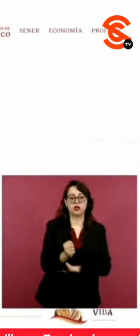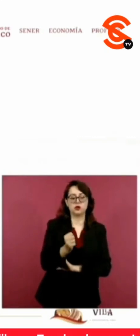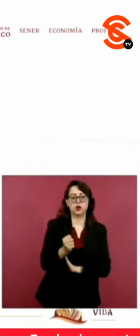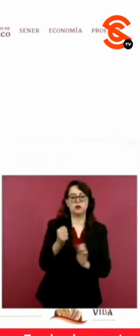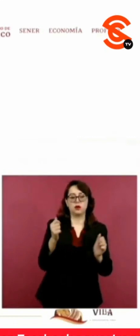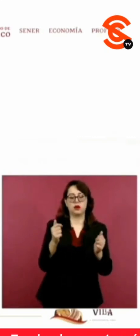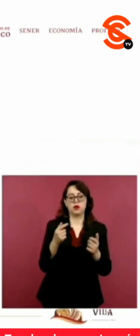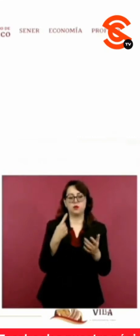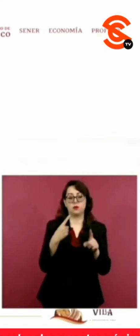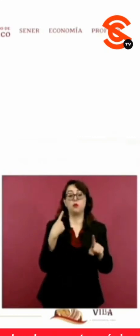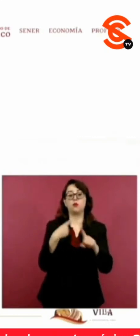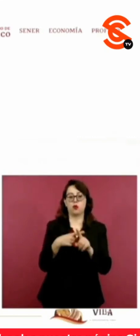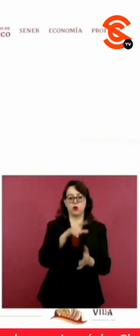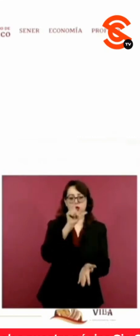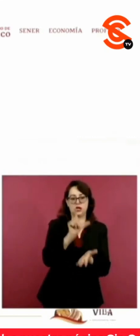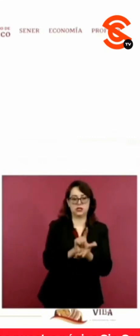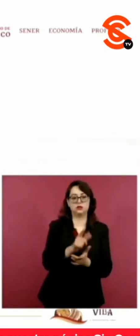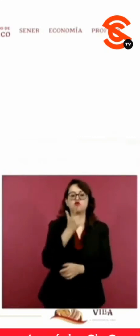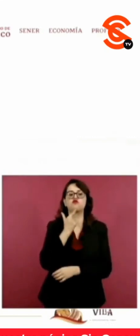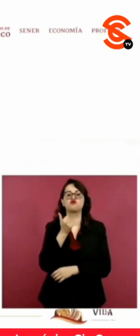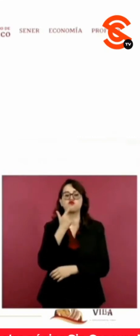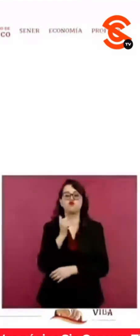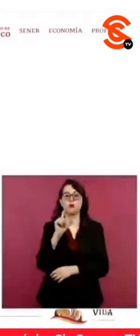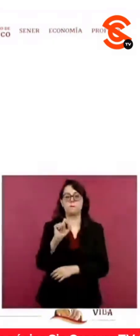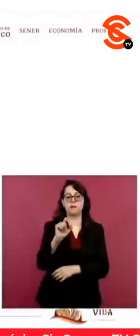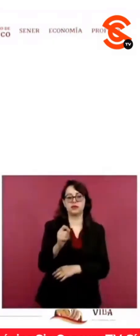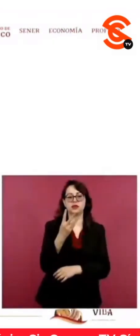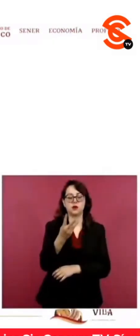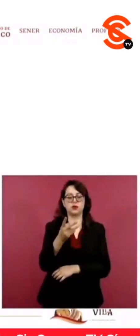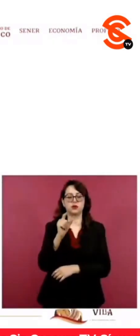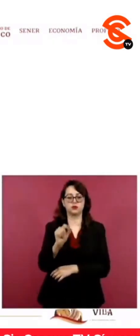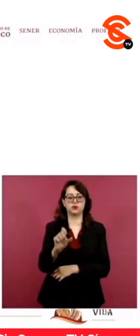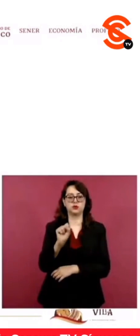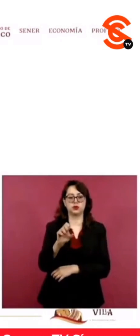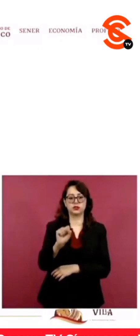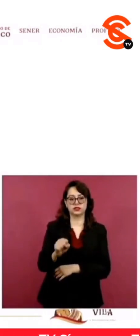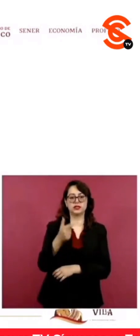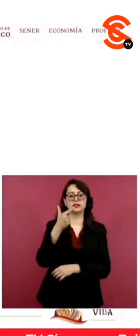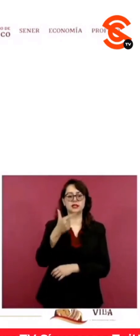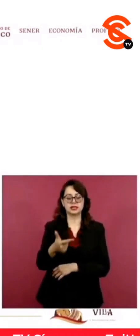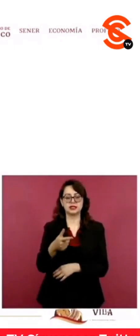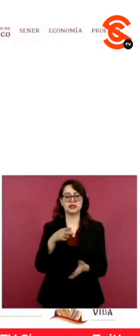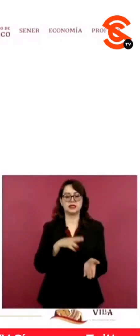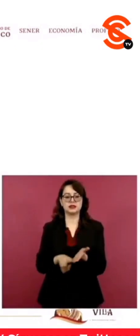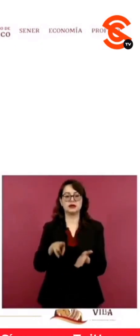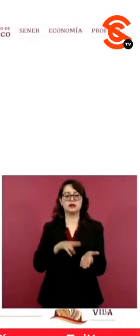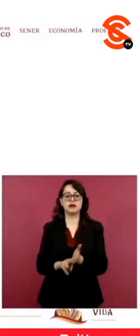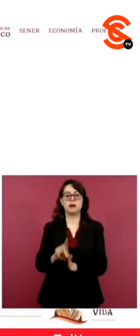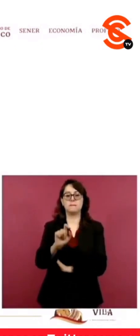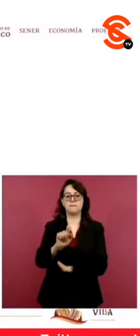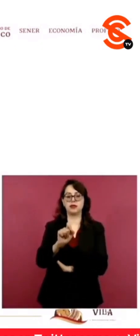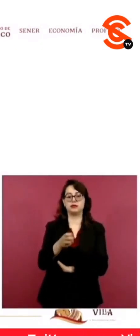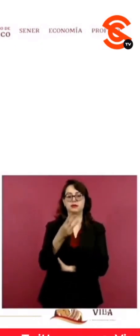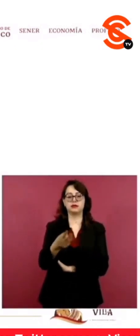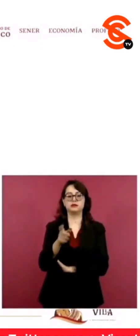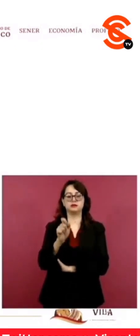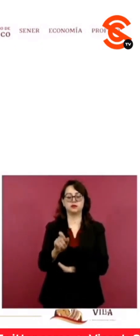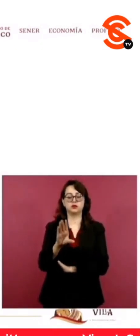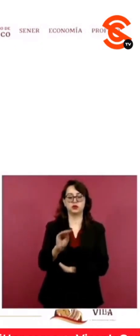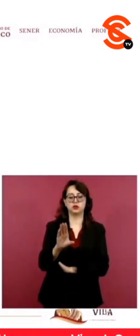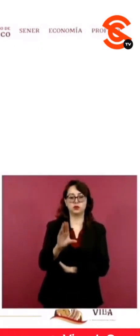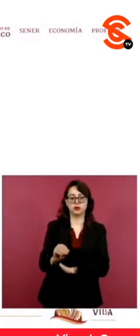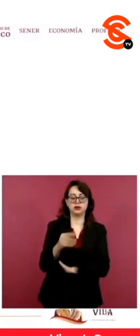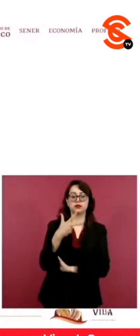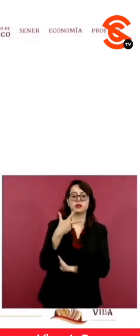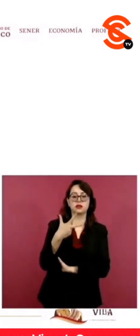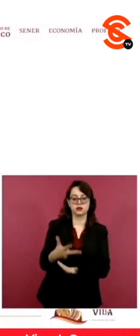premium 24 pesos con 67 centavos y del diésel 23 pesos con 98 centavos. Pueden ver ustedes,